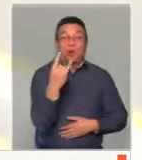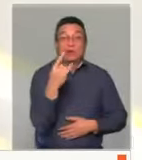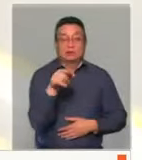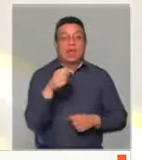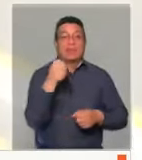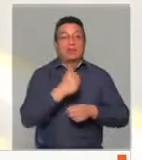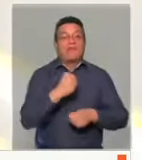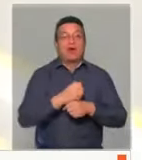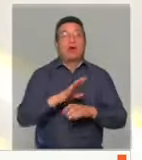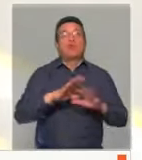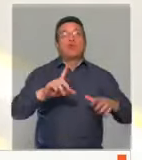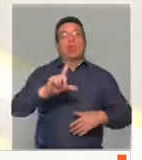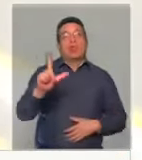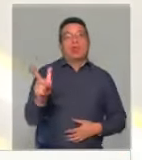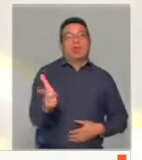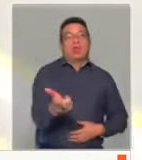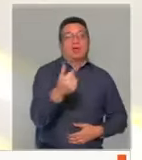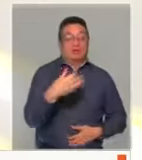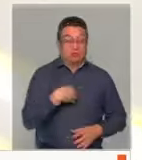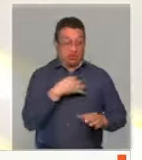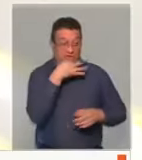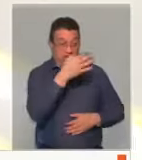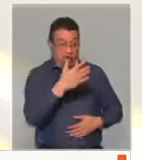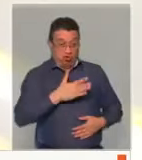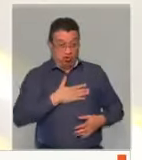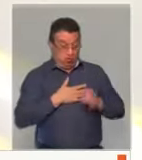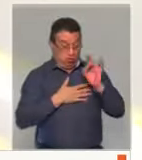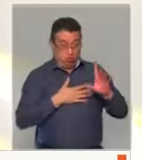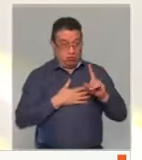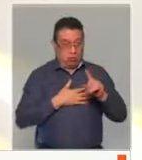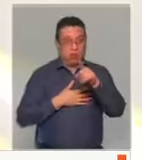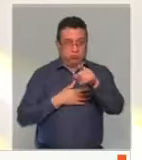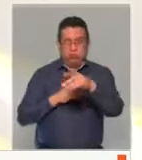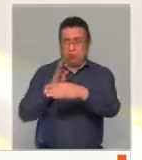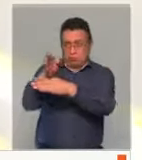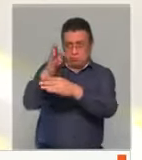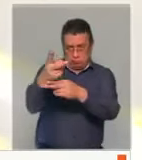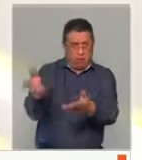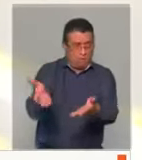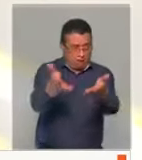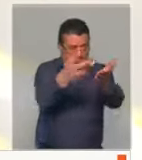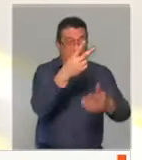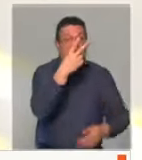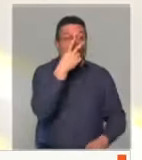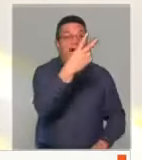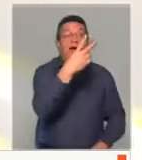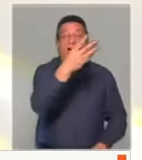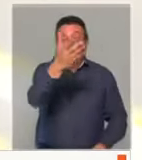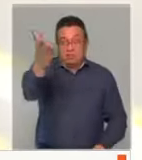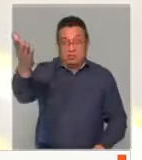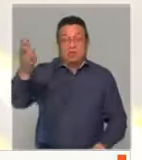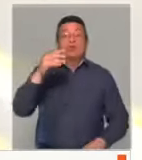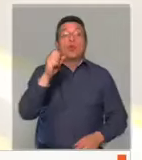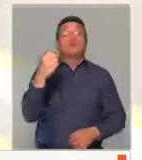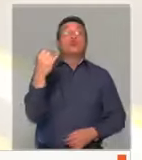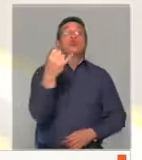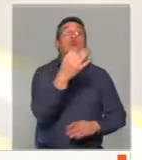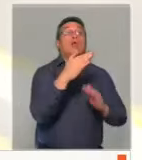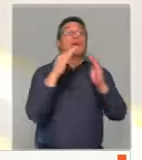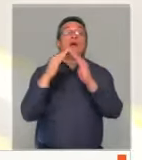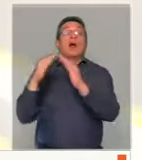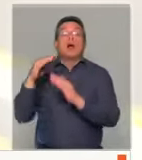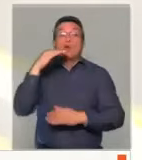bastante lento. Y eso no lo digo yo, ¿cierto? Ustedes pueden recorrer los territorios y se van a dar cuenta que la tasa de instalación de la